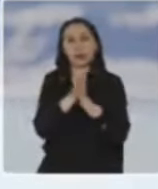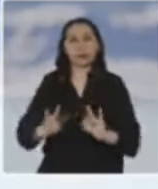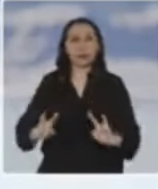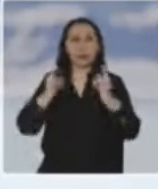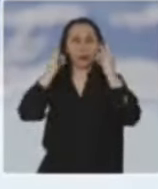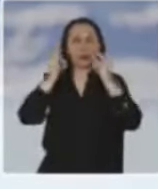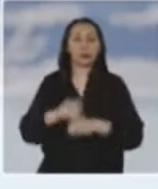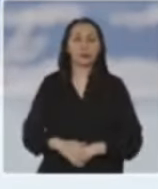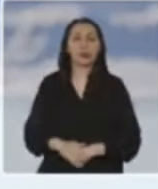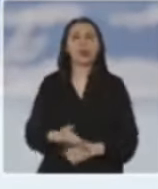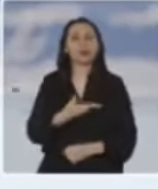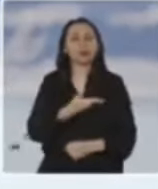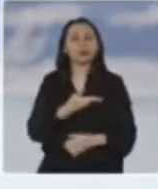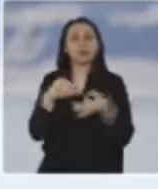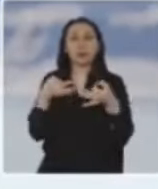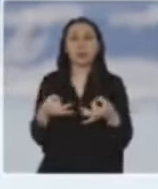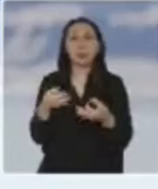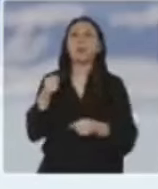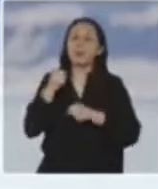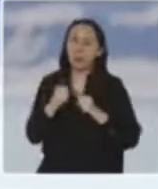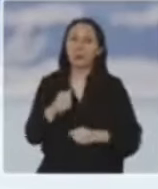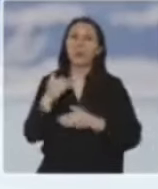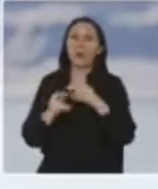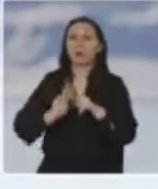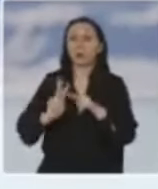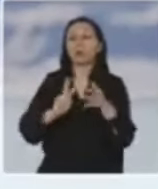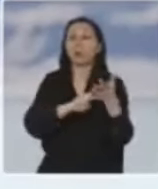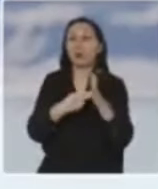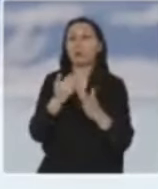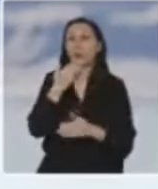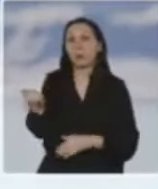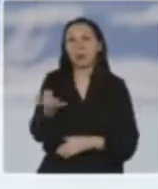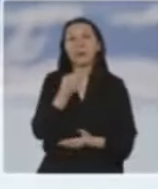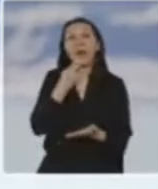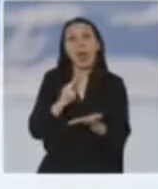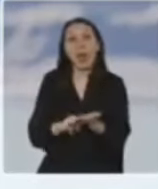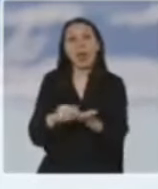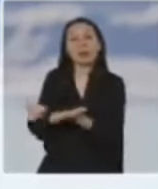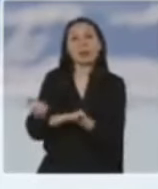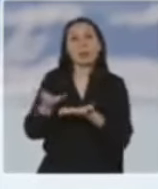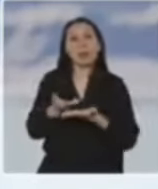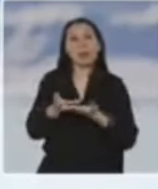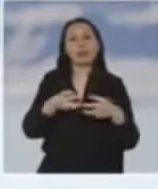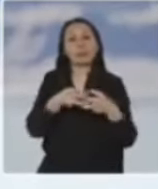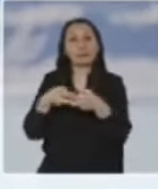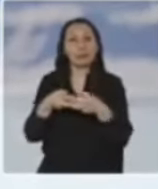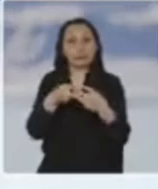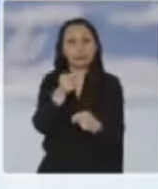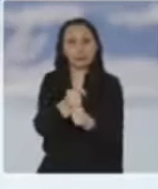obra y tengo la certeza de que vamos a poder avanzar y resolver los problemas que también me han manifestado en una carta que me entregó el